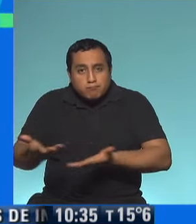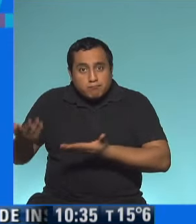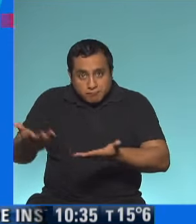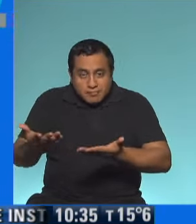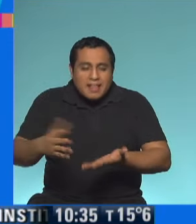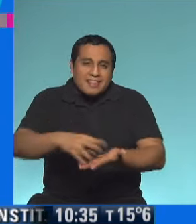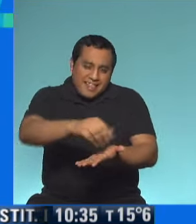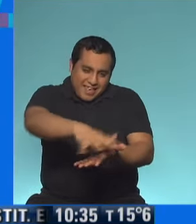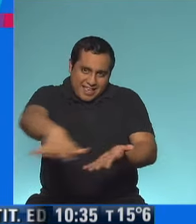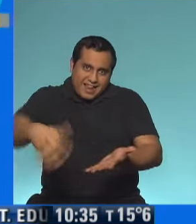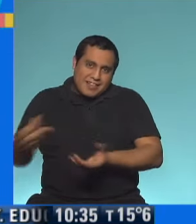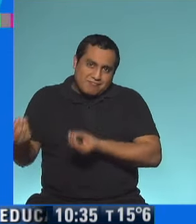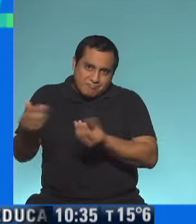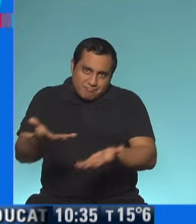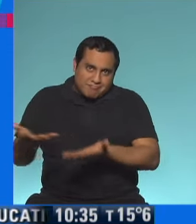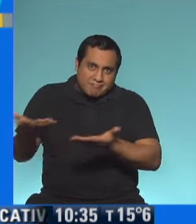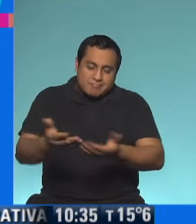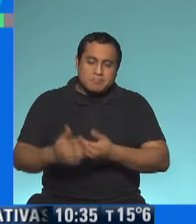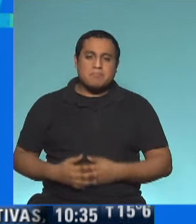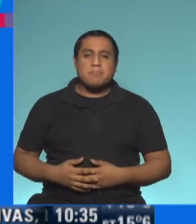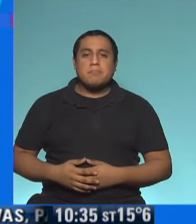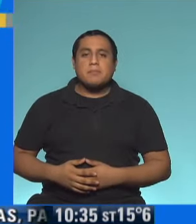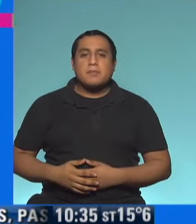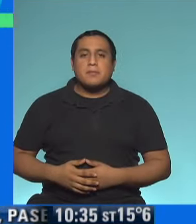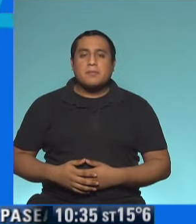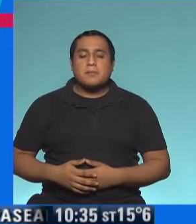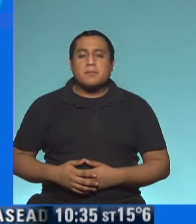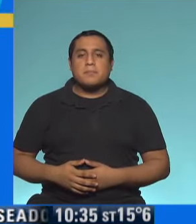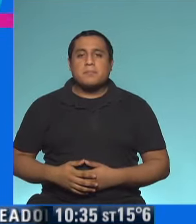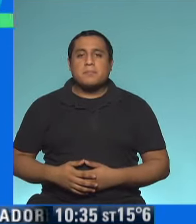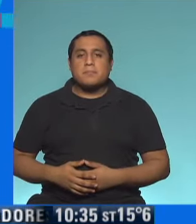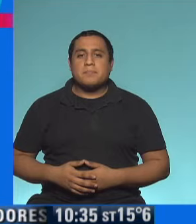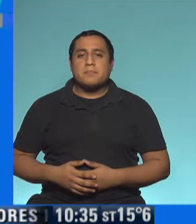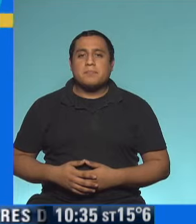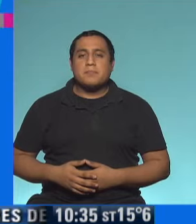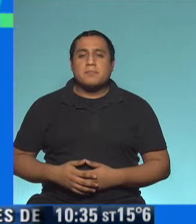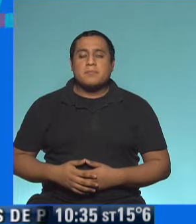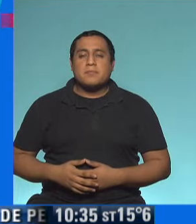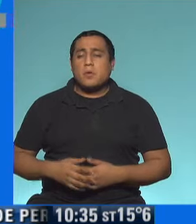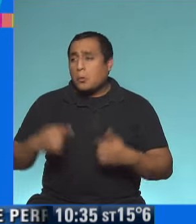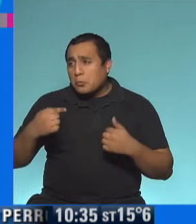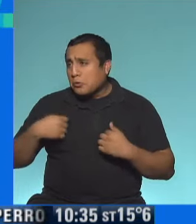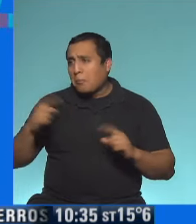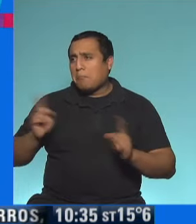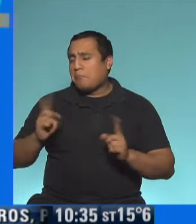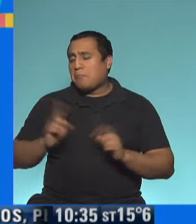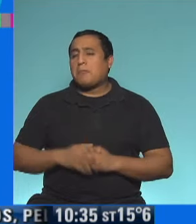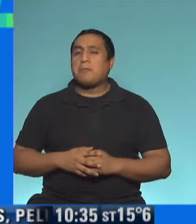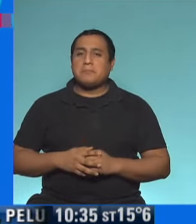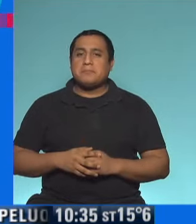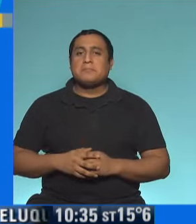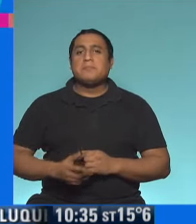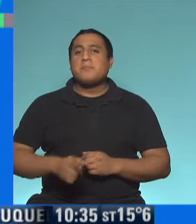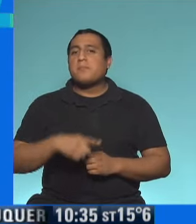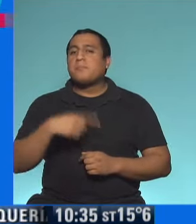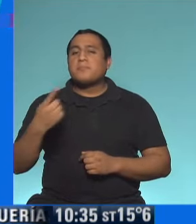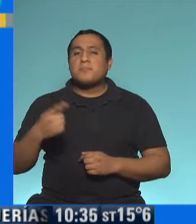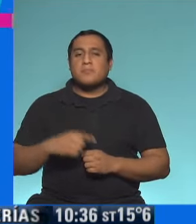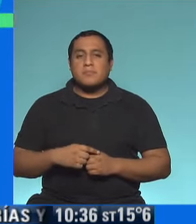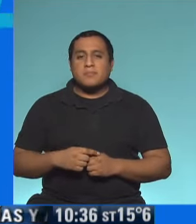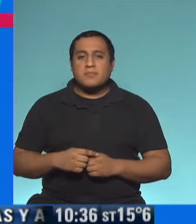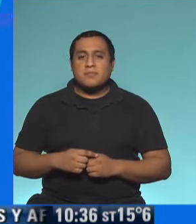cual. Y vos hiciste es, eso, es para Emi, la Pacha y para mí. No, yo no lo hice esta vez.